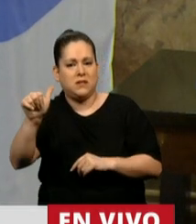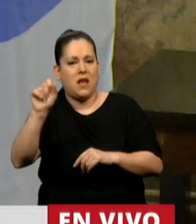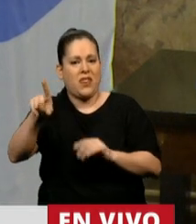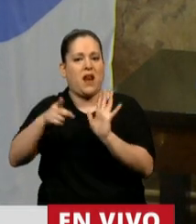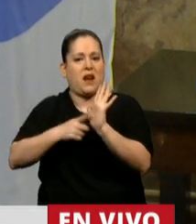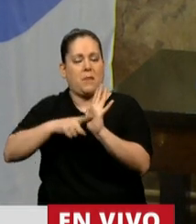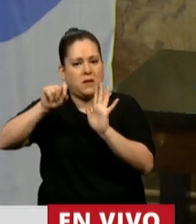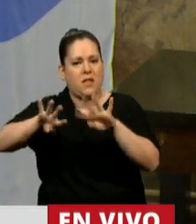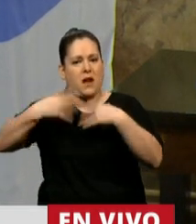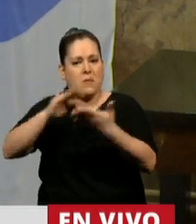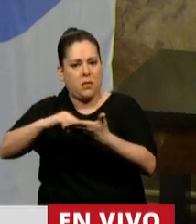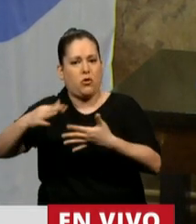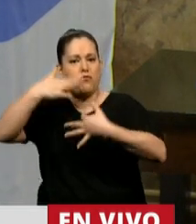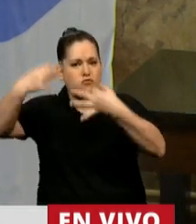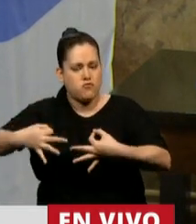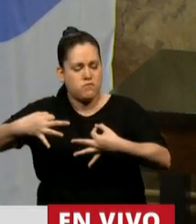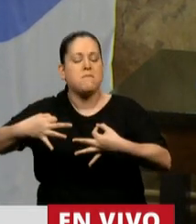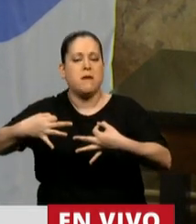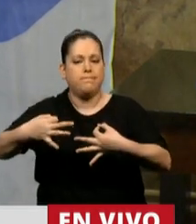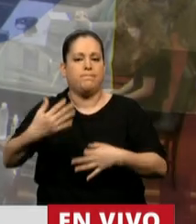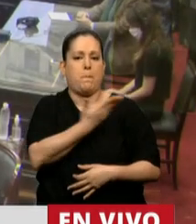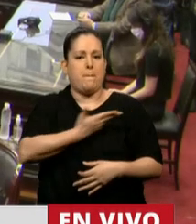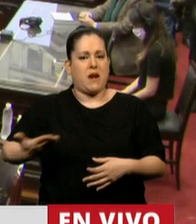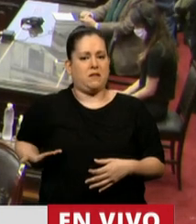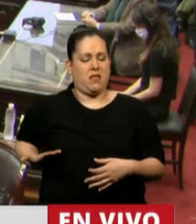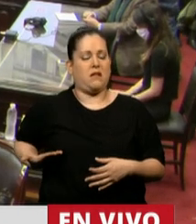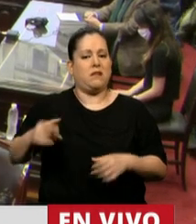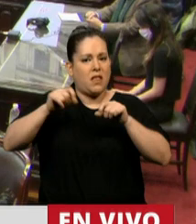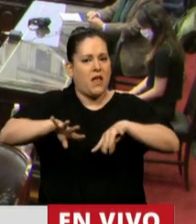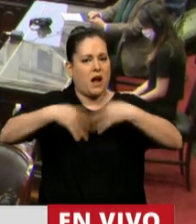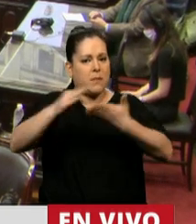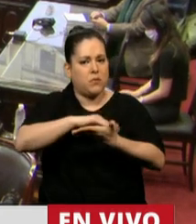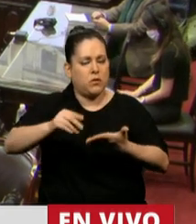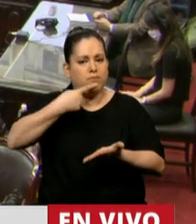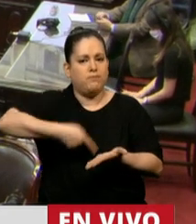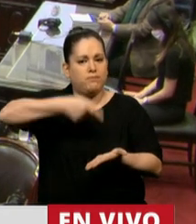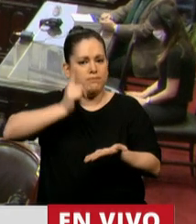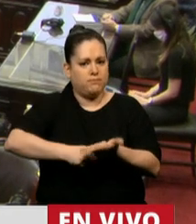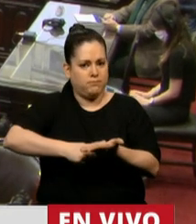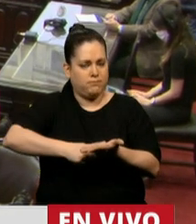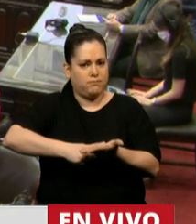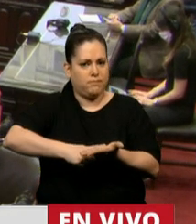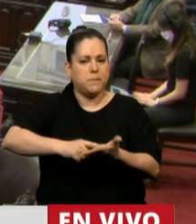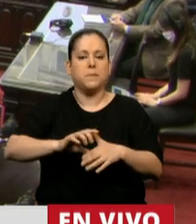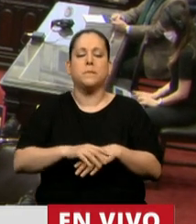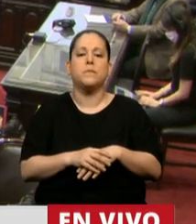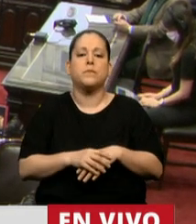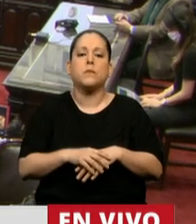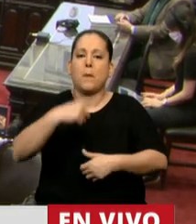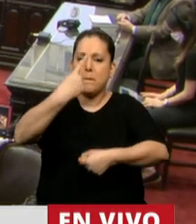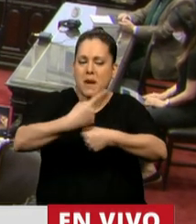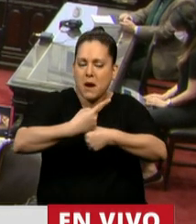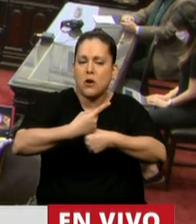reglamento de la honorable cámara el presidente de la honorable cámara de diputados de la nación resuelve